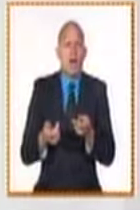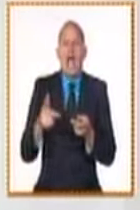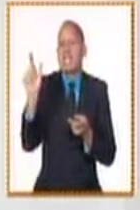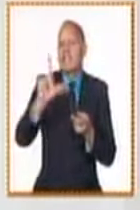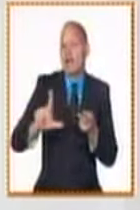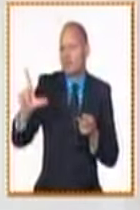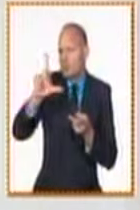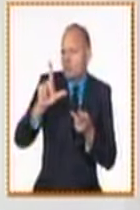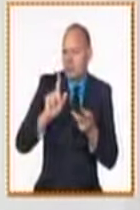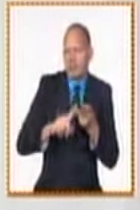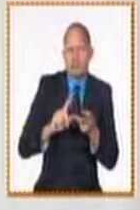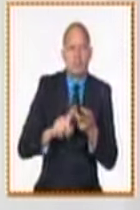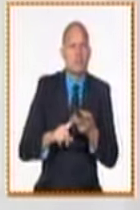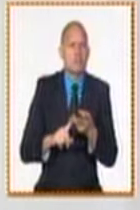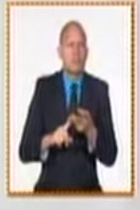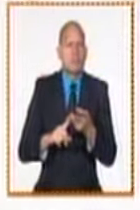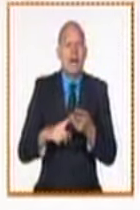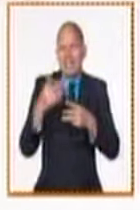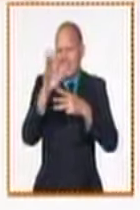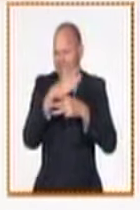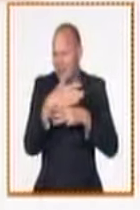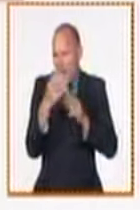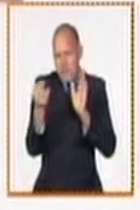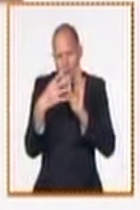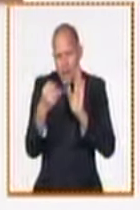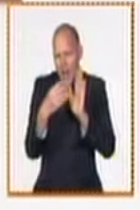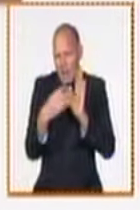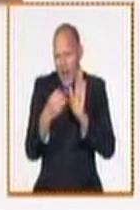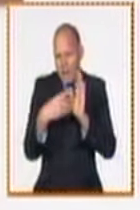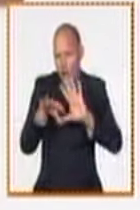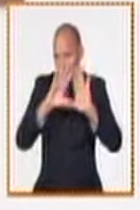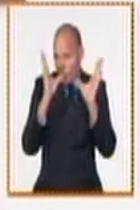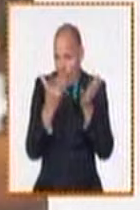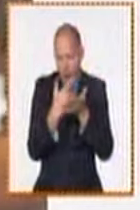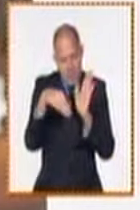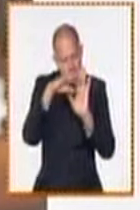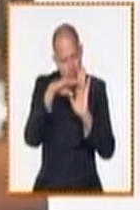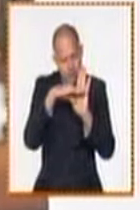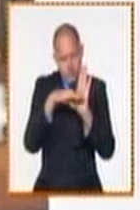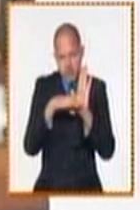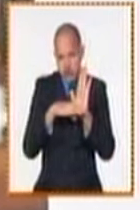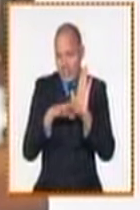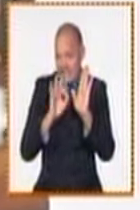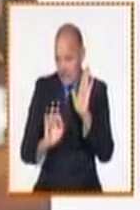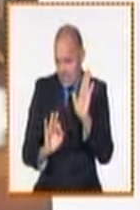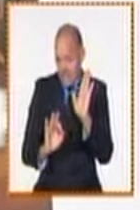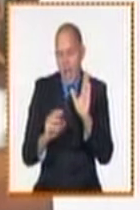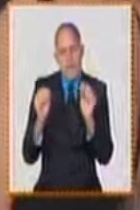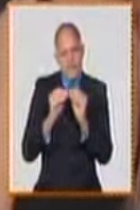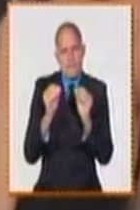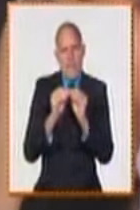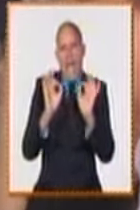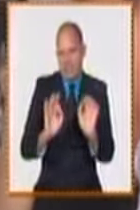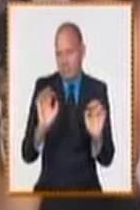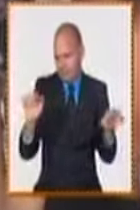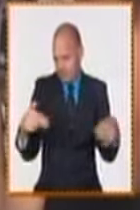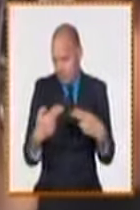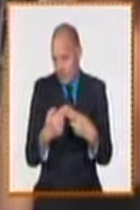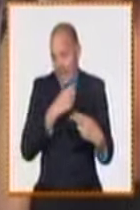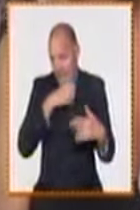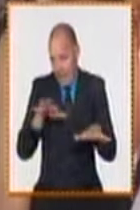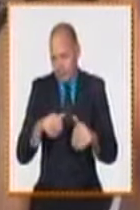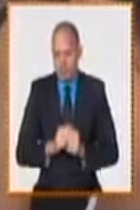de actividades, pero siempre tiene... responde a las convocatorias del evento. Por ejemplo, esta fiesta de la